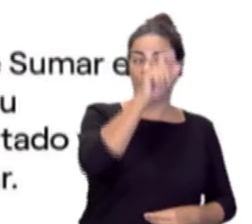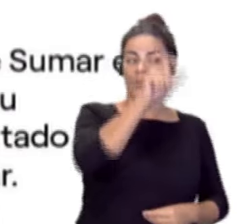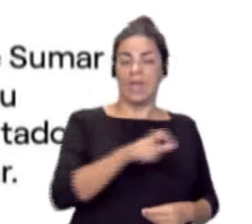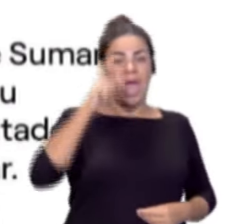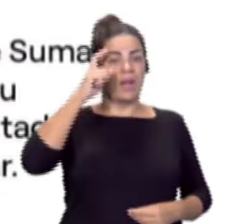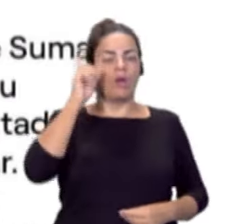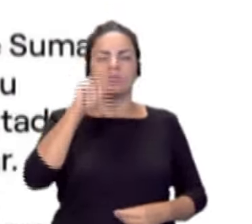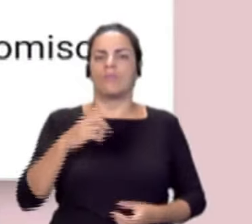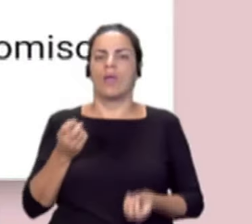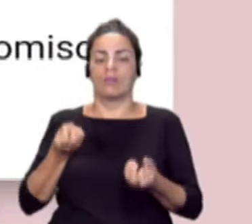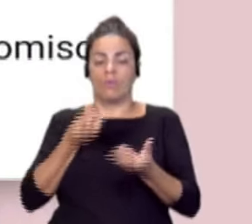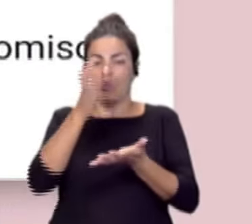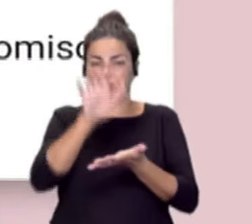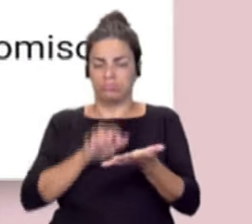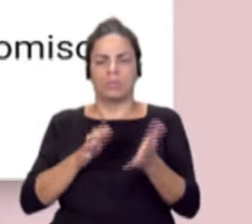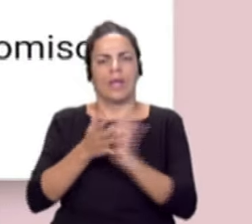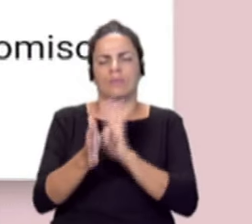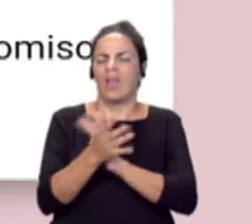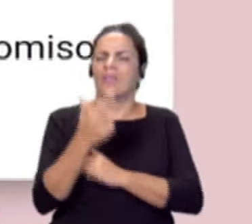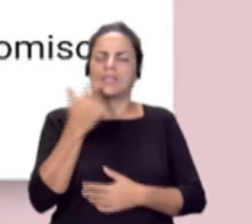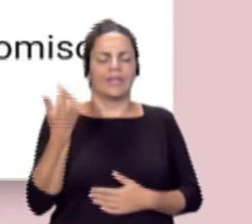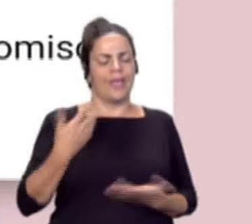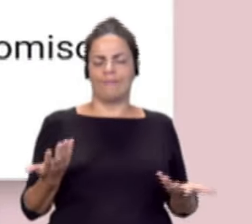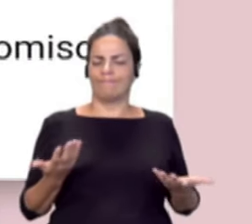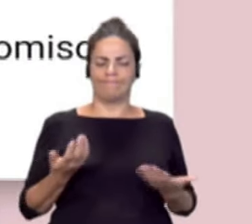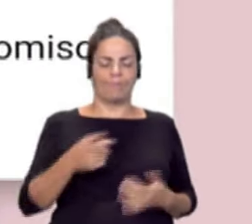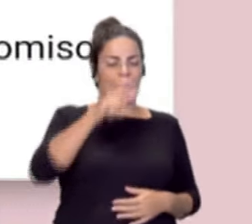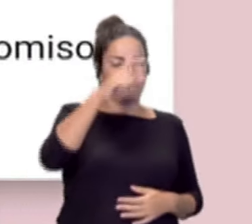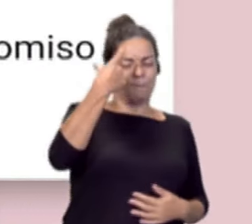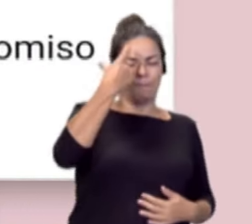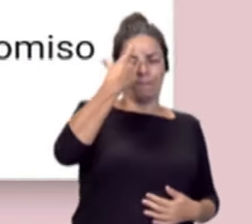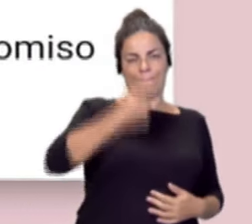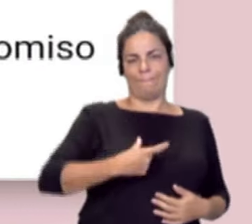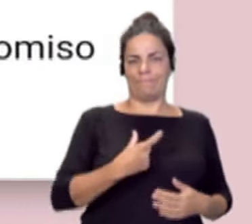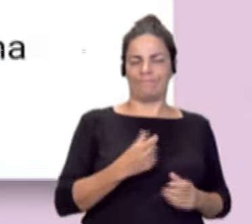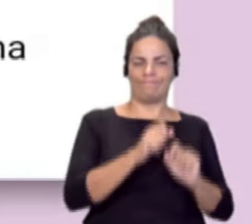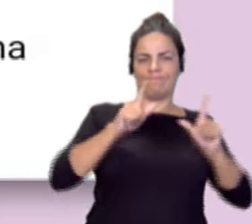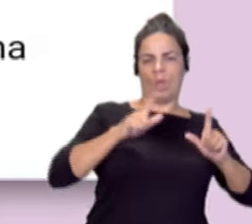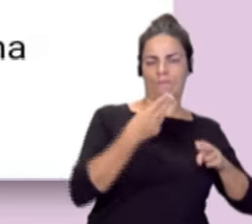llegado al límite de la contradicción entre el personaje y la persona.